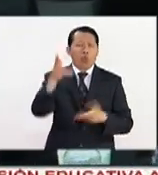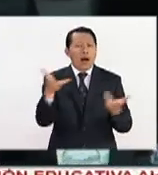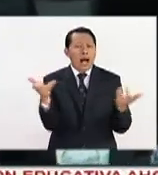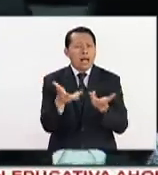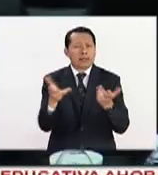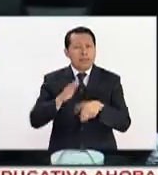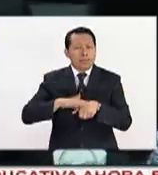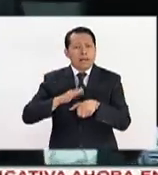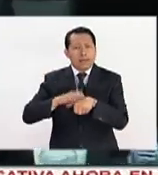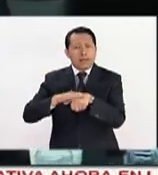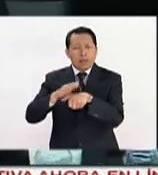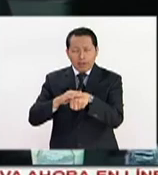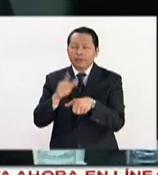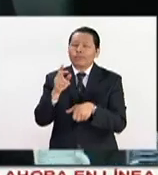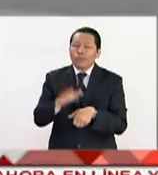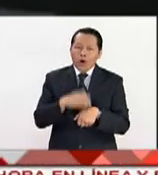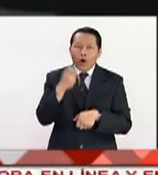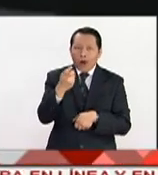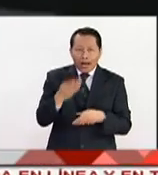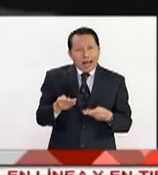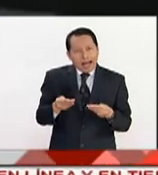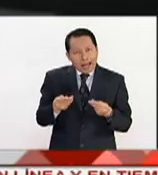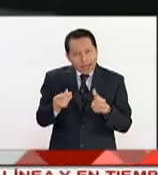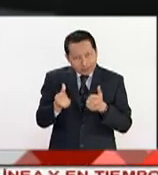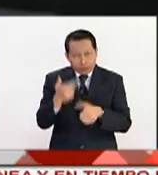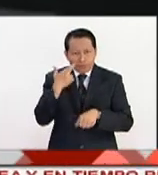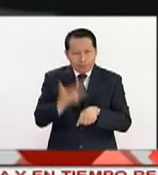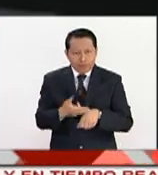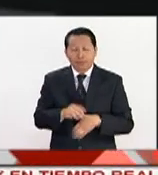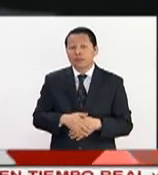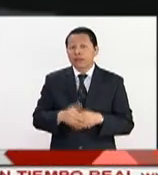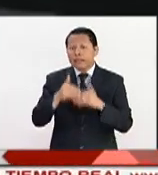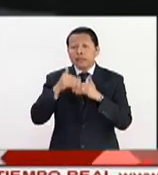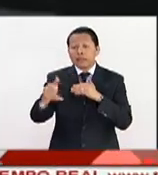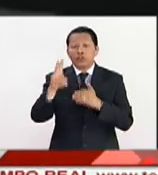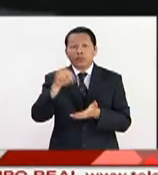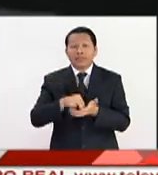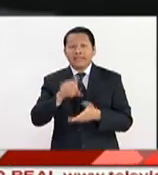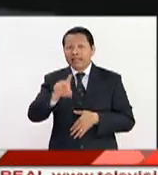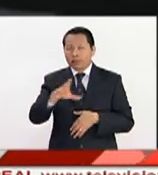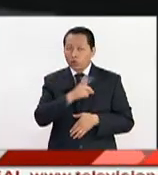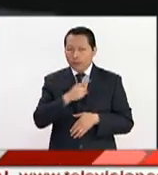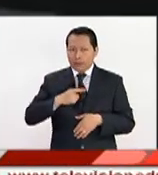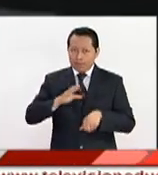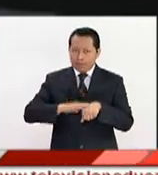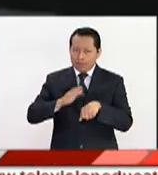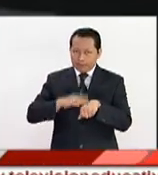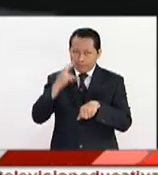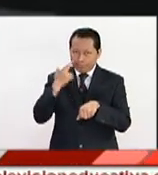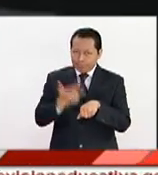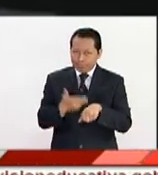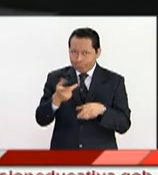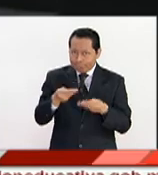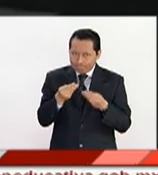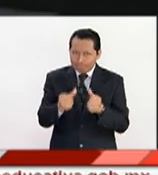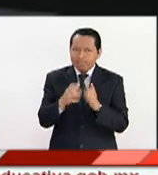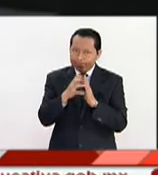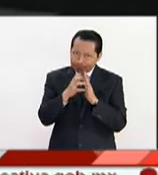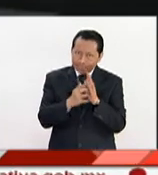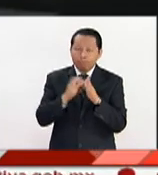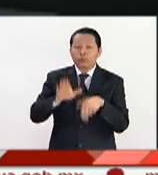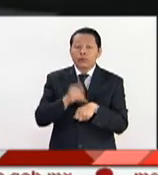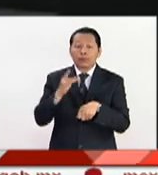serán astringentes con el gasto. Aquí a 2035 tenemos que ser astringentes de más, porque se nos incrementan